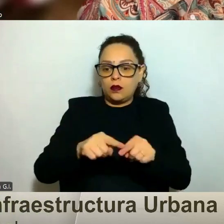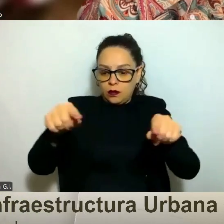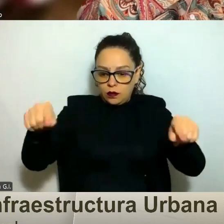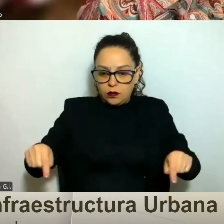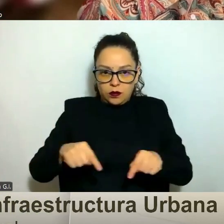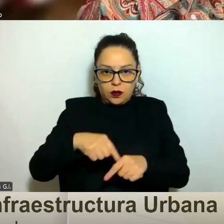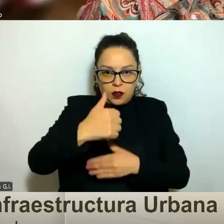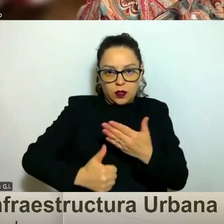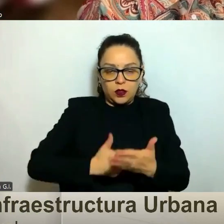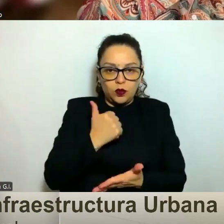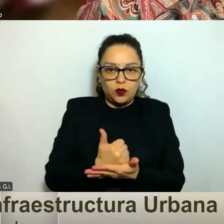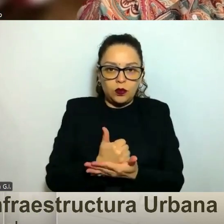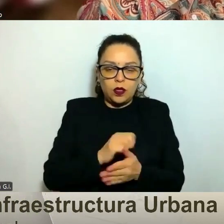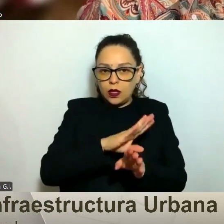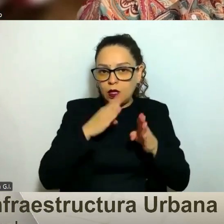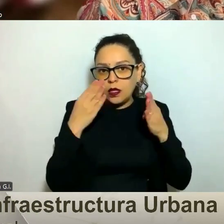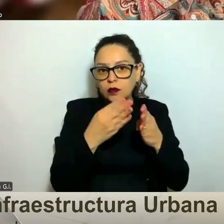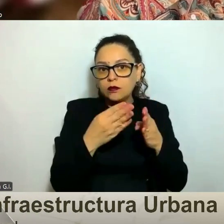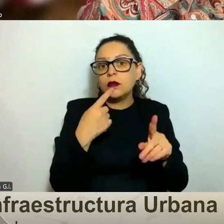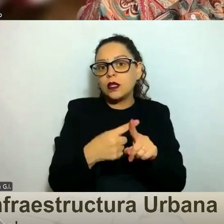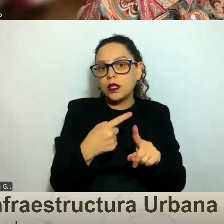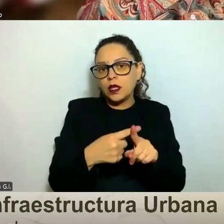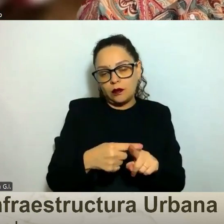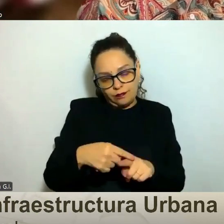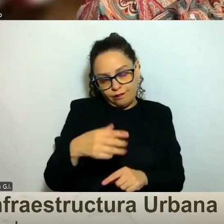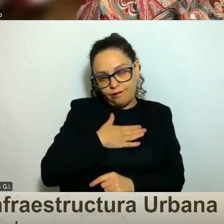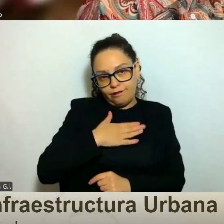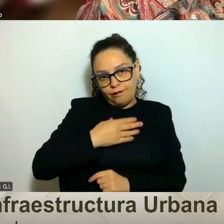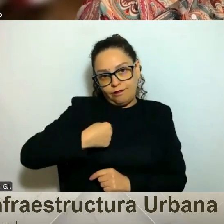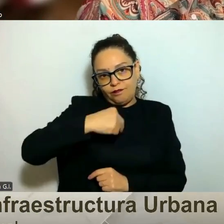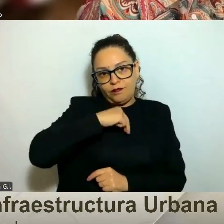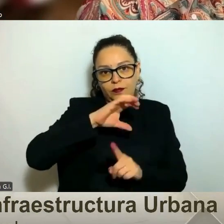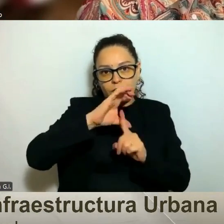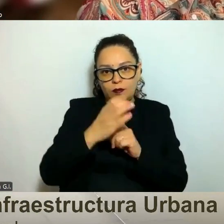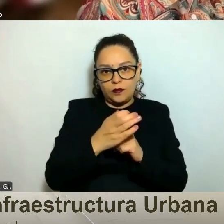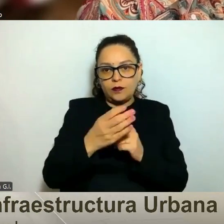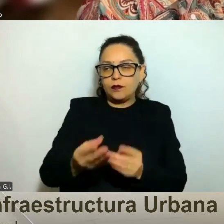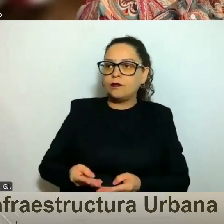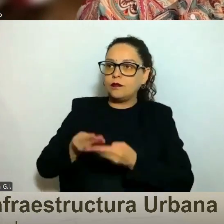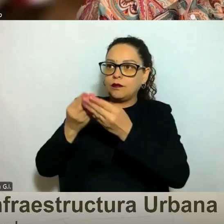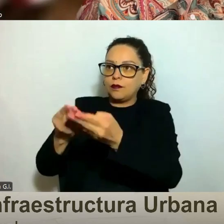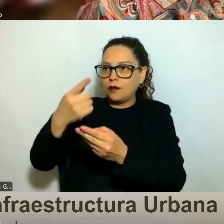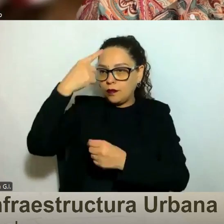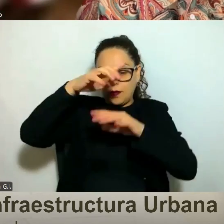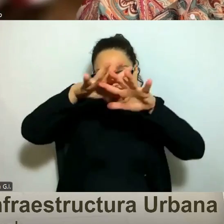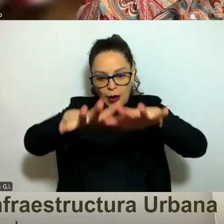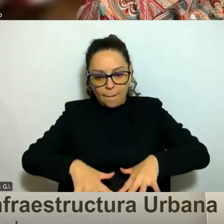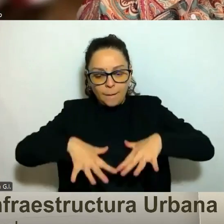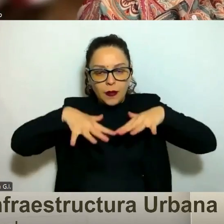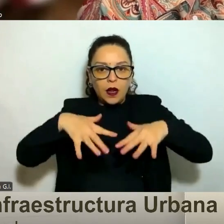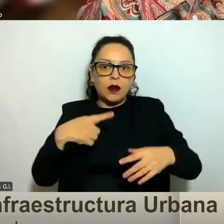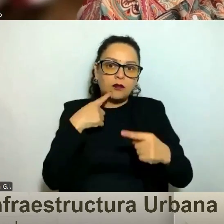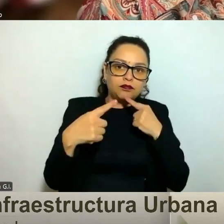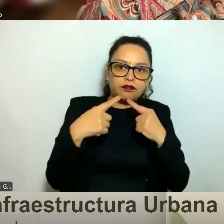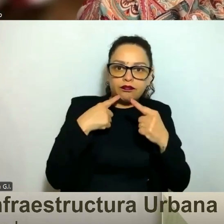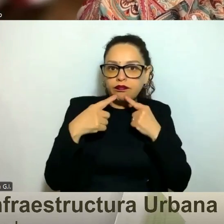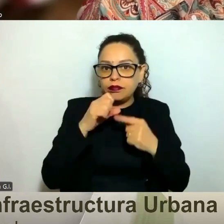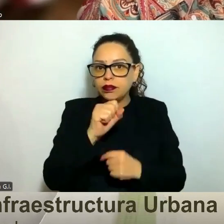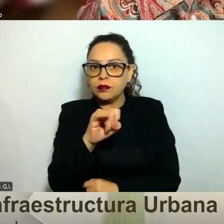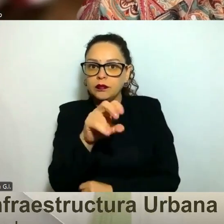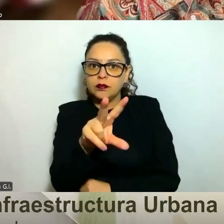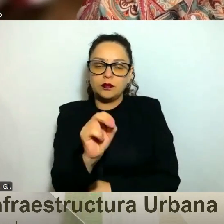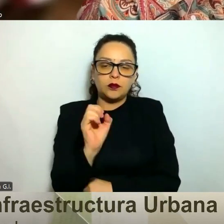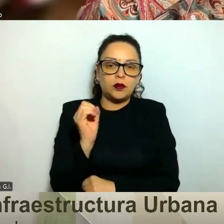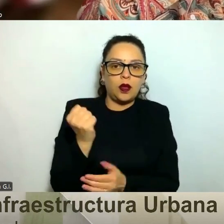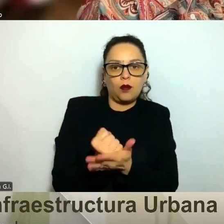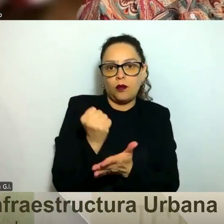estas ciudades, particularmente esta comisión, llevadas al Pleno. Y es por eso que entendiendo estas dos consideraciones, es que ponemos